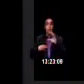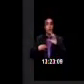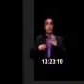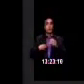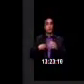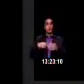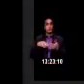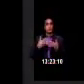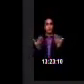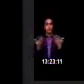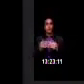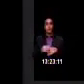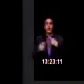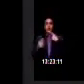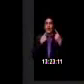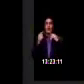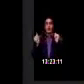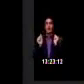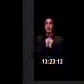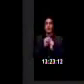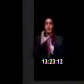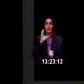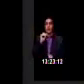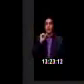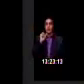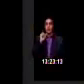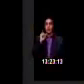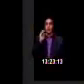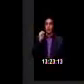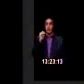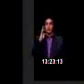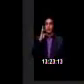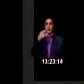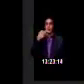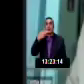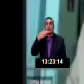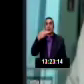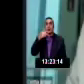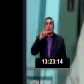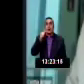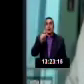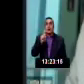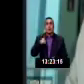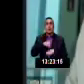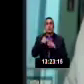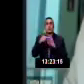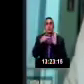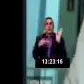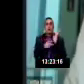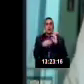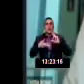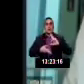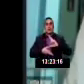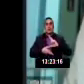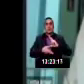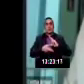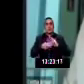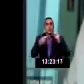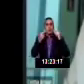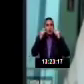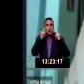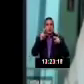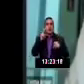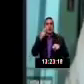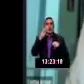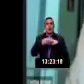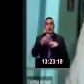COVID-19. El diálogo fue con Cynthia Arnson y Benjamin Guedan, directivos del programa en América Latina del reconocido foro